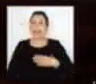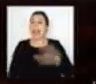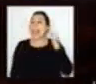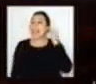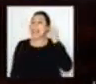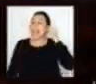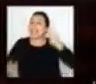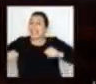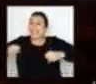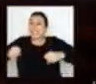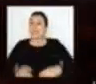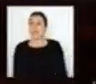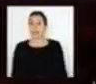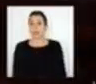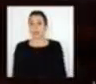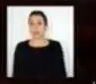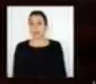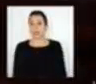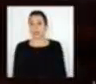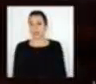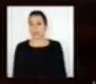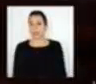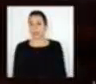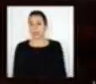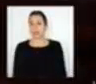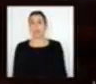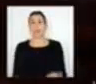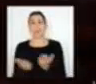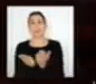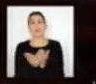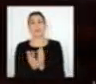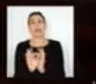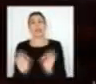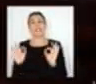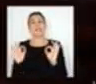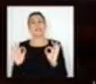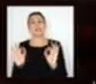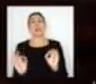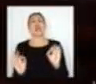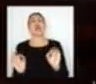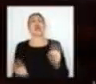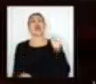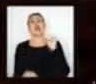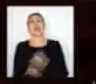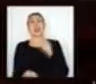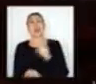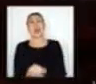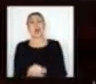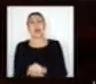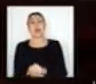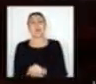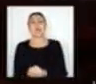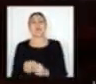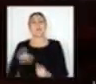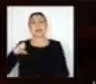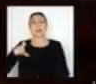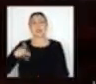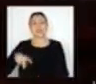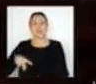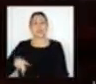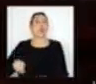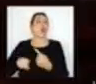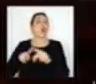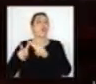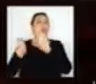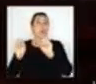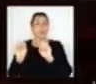Las escuelas especiales reclaman mención, a diferencia de otras áreas de la educación. El límite de